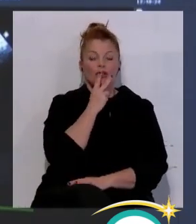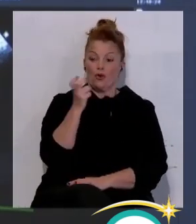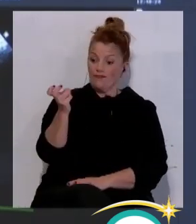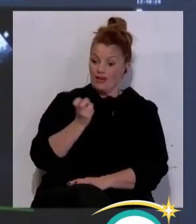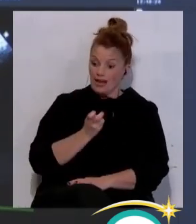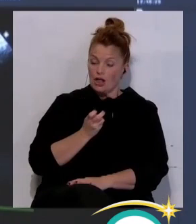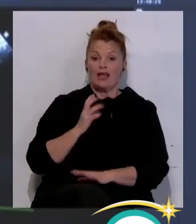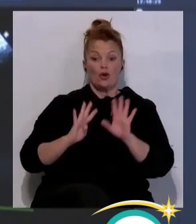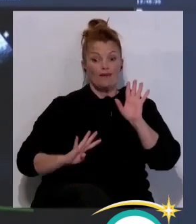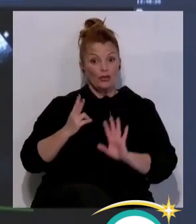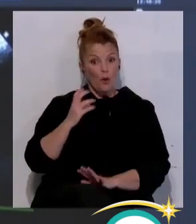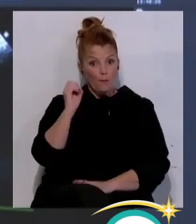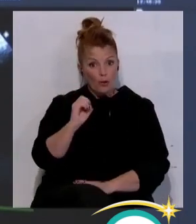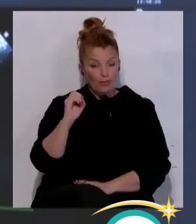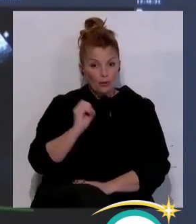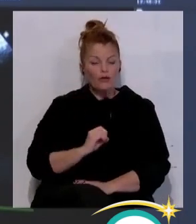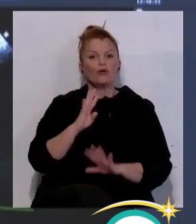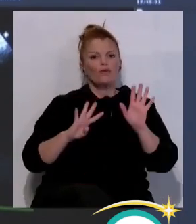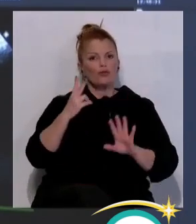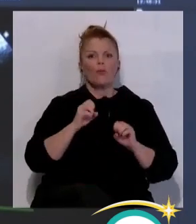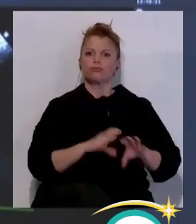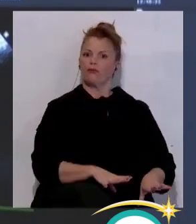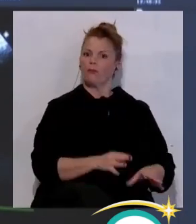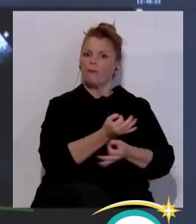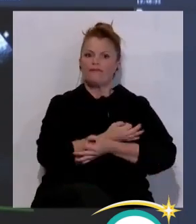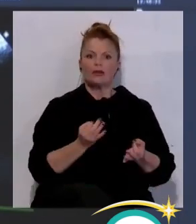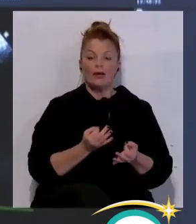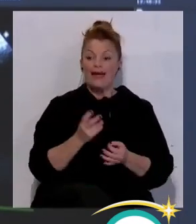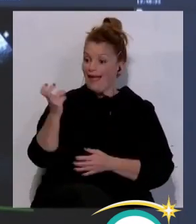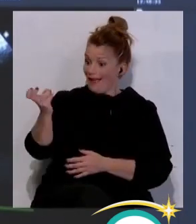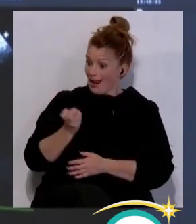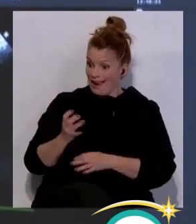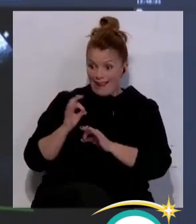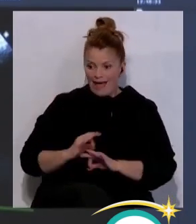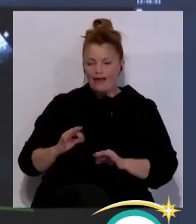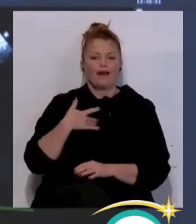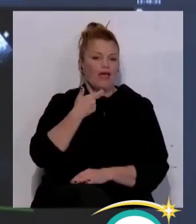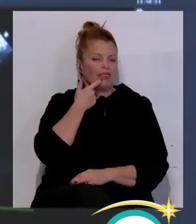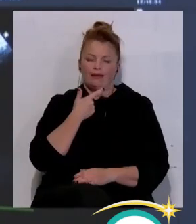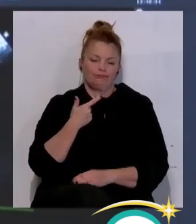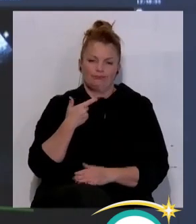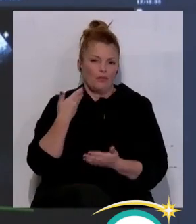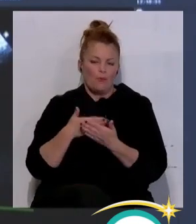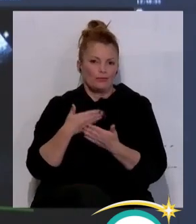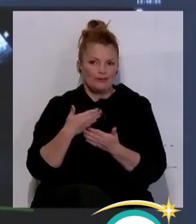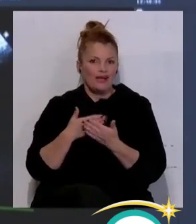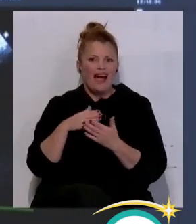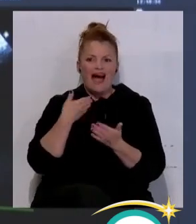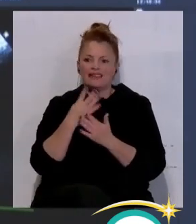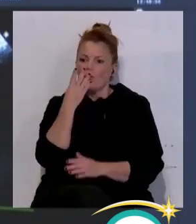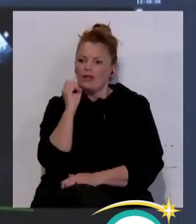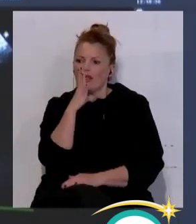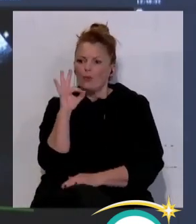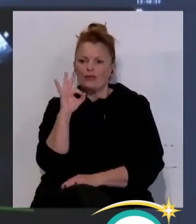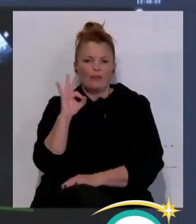el 92% dejan de fumar. Los que no pasan por nosotros, se ha demostrado que no llegan ni al 40-50%, ¿no? Es